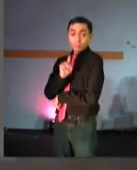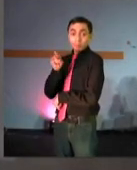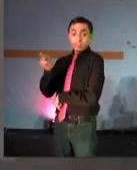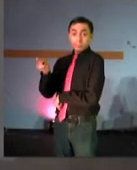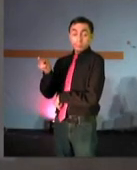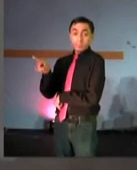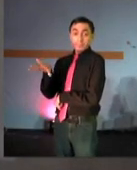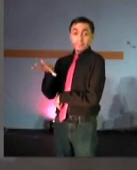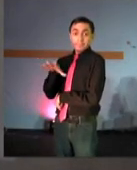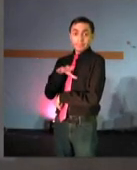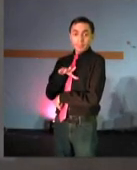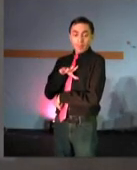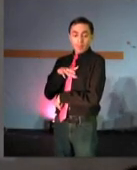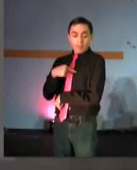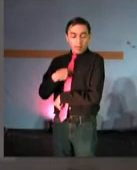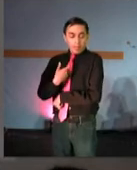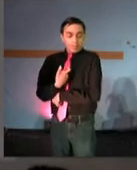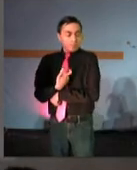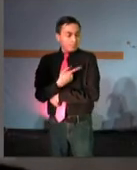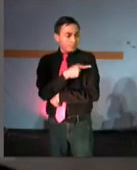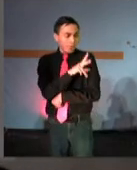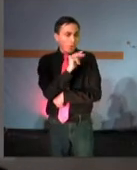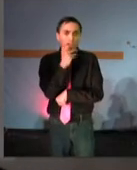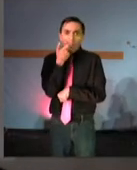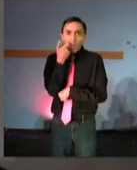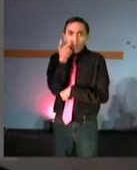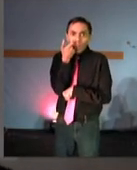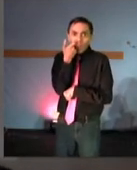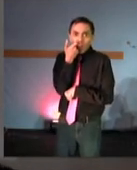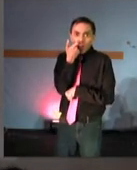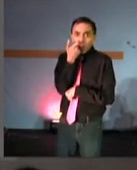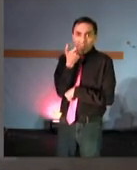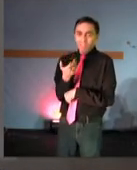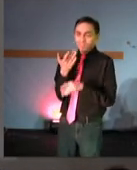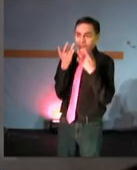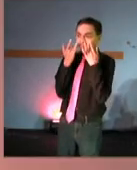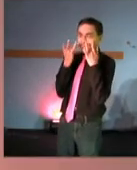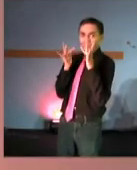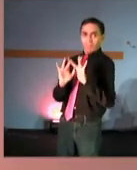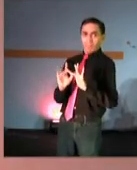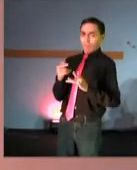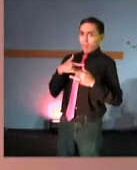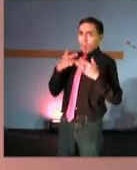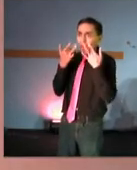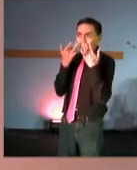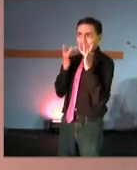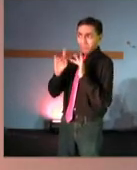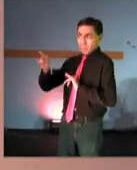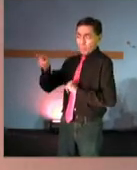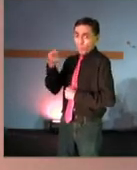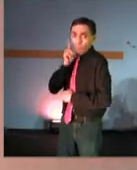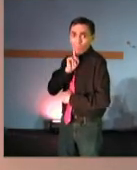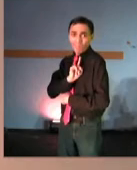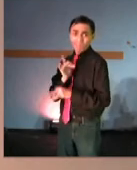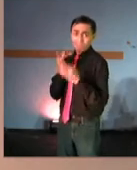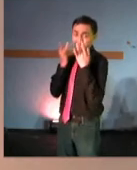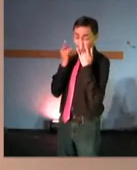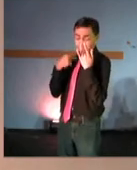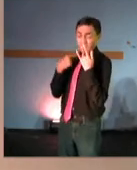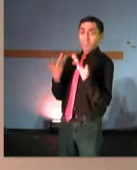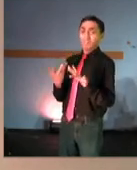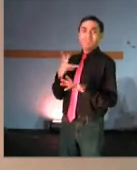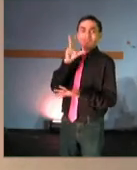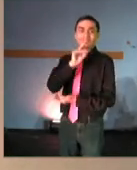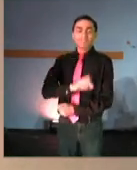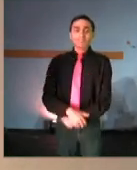de esa toma era yo, no quería rendirse porque dijo, yo no me rindo ante una mujer. Y